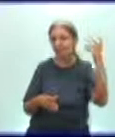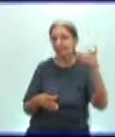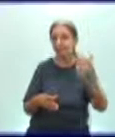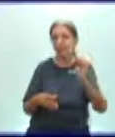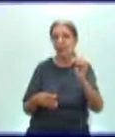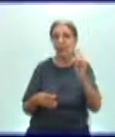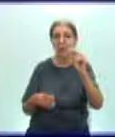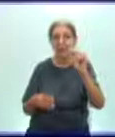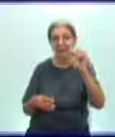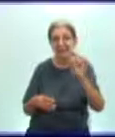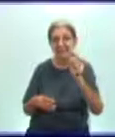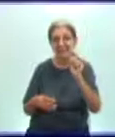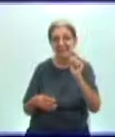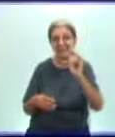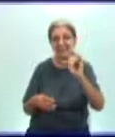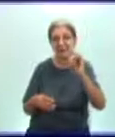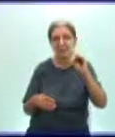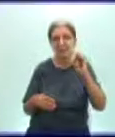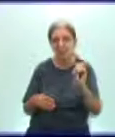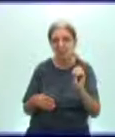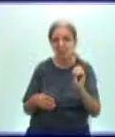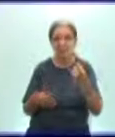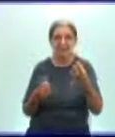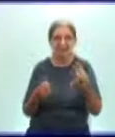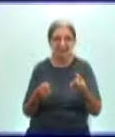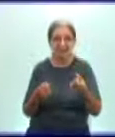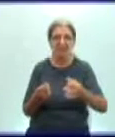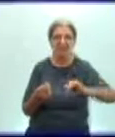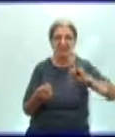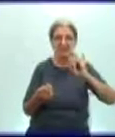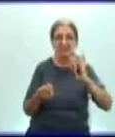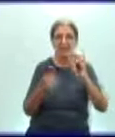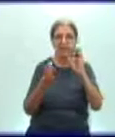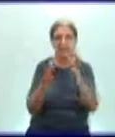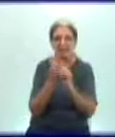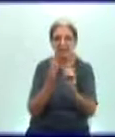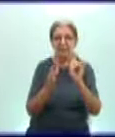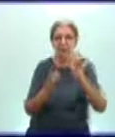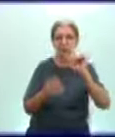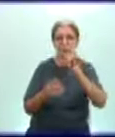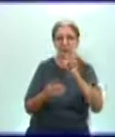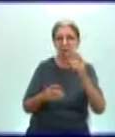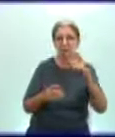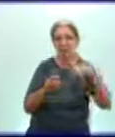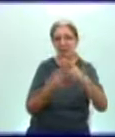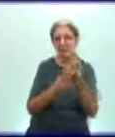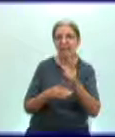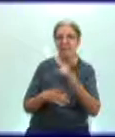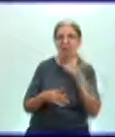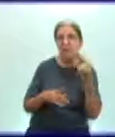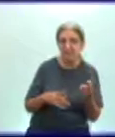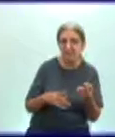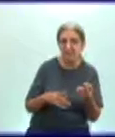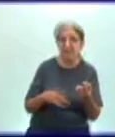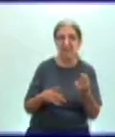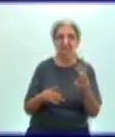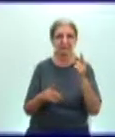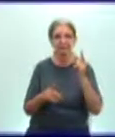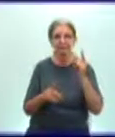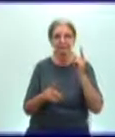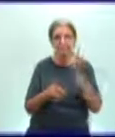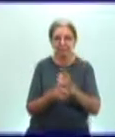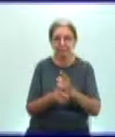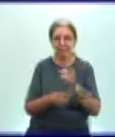6 meses y 11 días para morirse cuando encontró a la mujer de su vida. La conoció en el Rosal del Virrey,